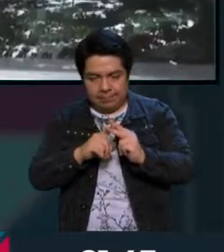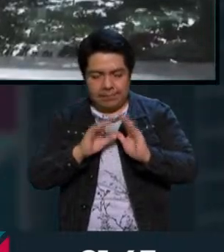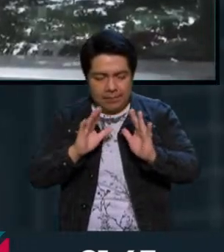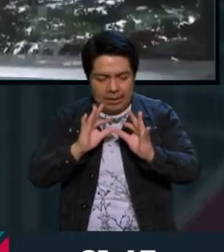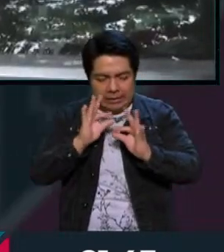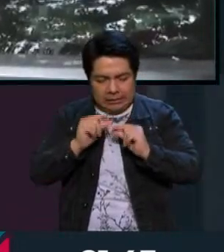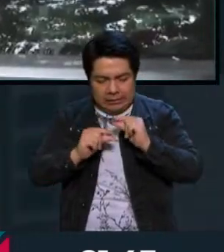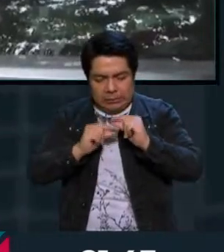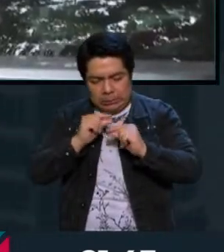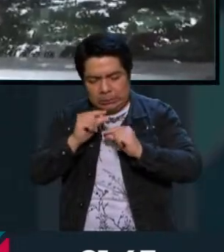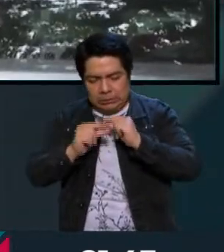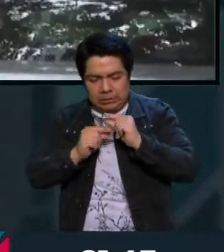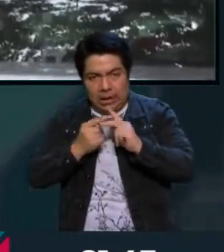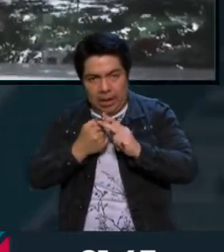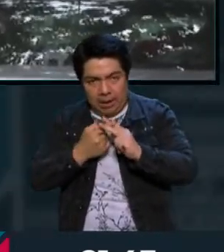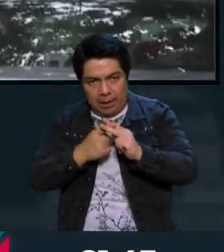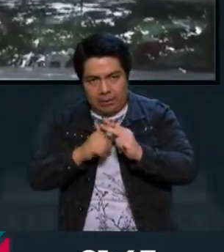punto de